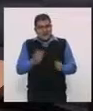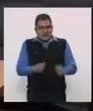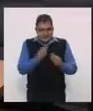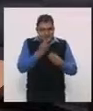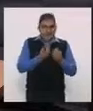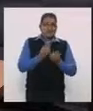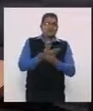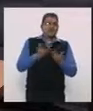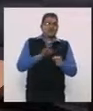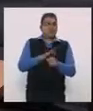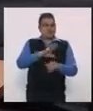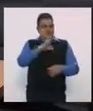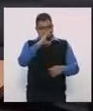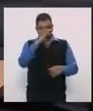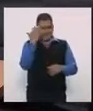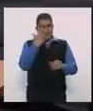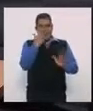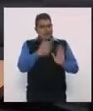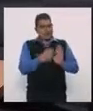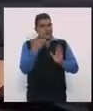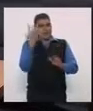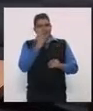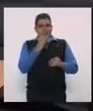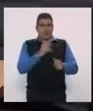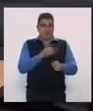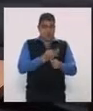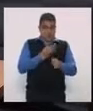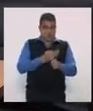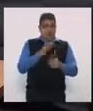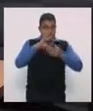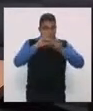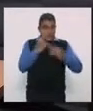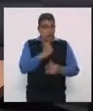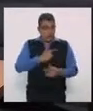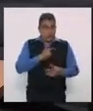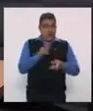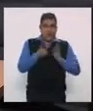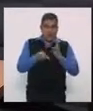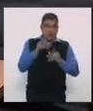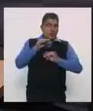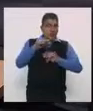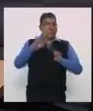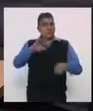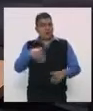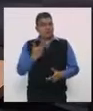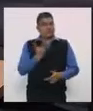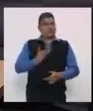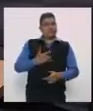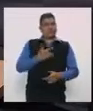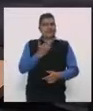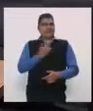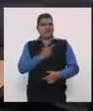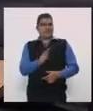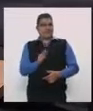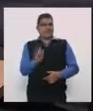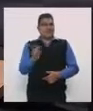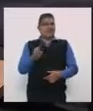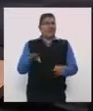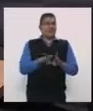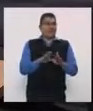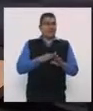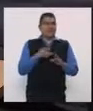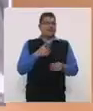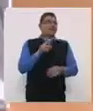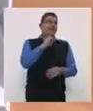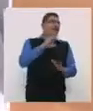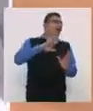imagen bonita. Pero en realidad no nos gusta tanto hablarlo, Gina, ¿no? Lo seguimos como dejando de